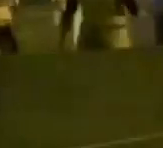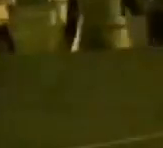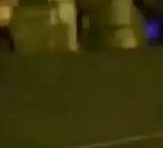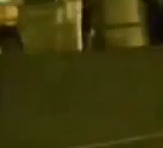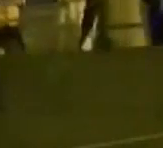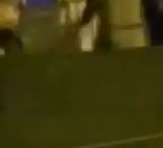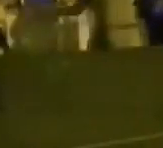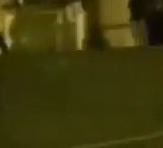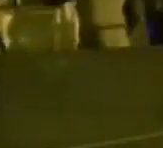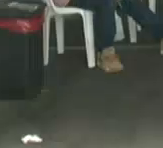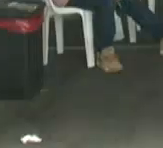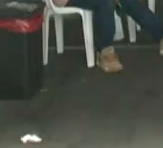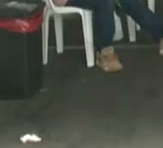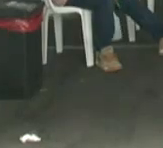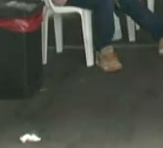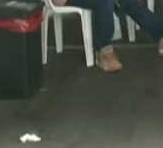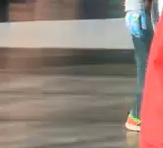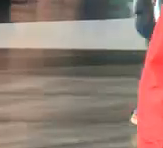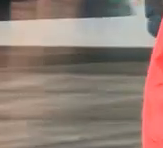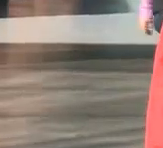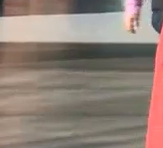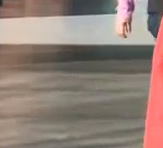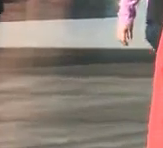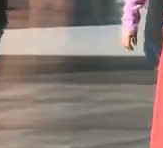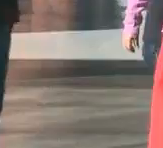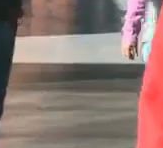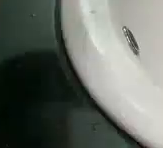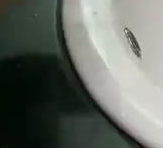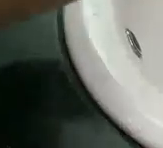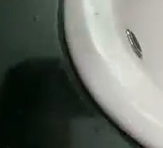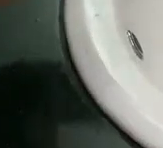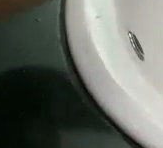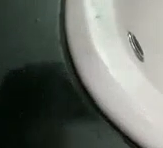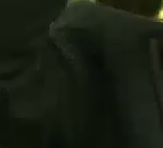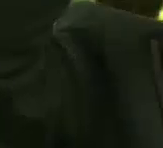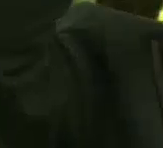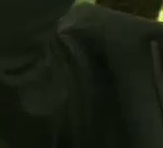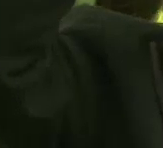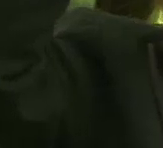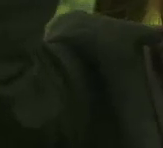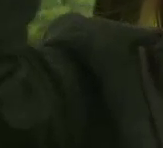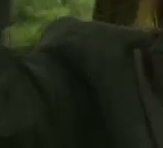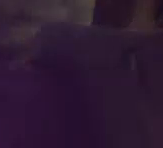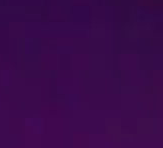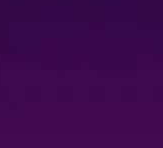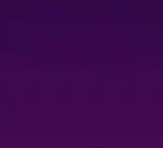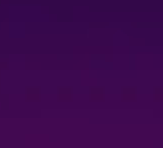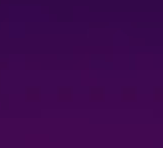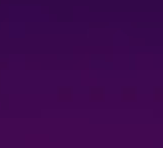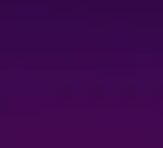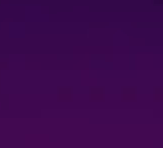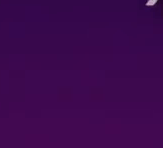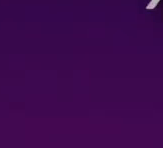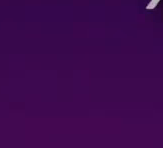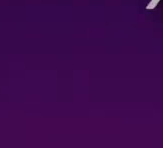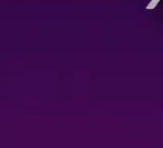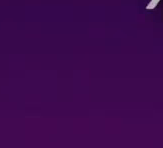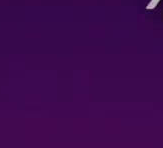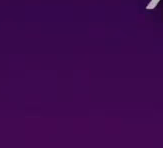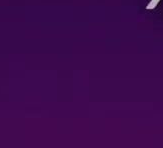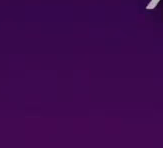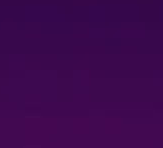si no es necesario. Recuerda que la pandemia aún no termina. Cuida de ti y de